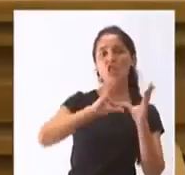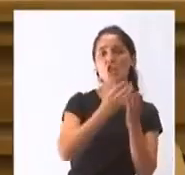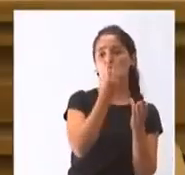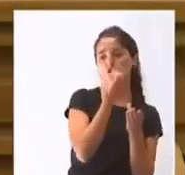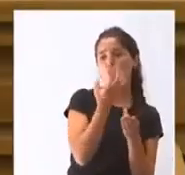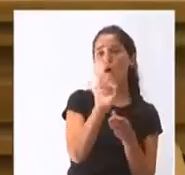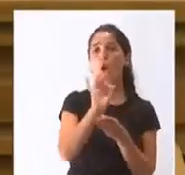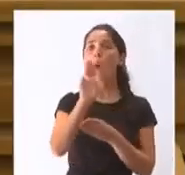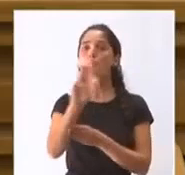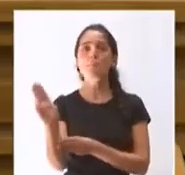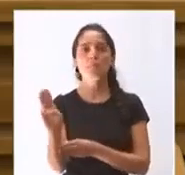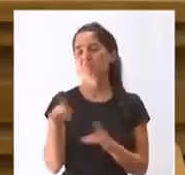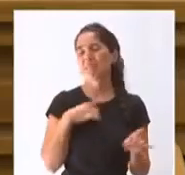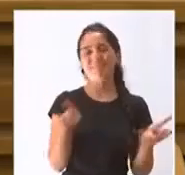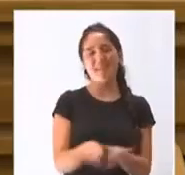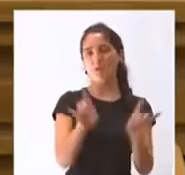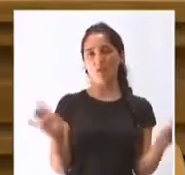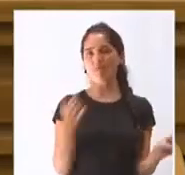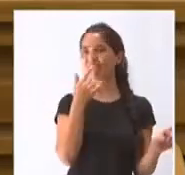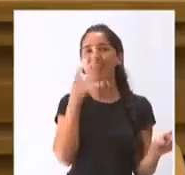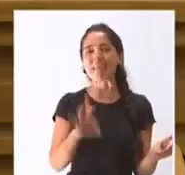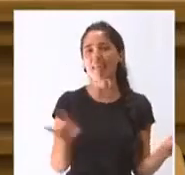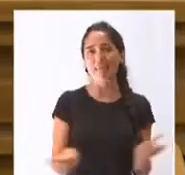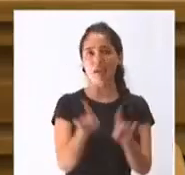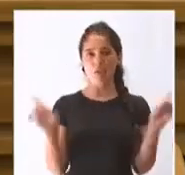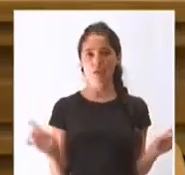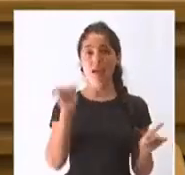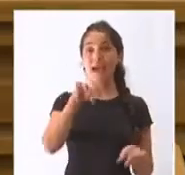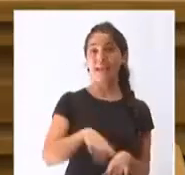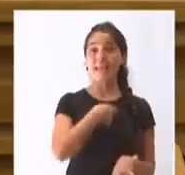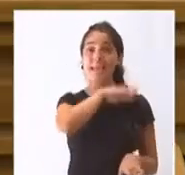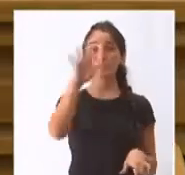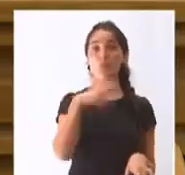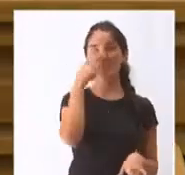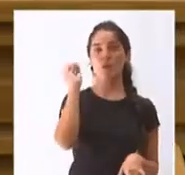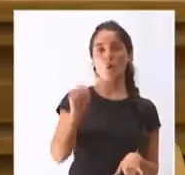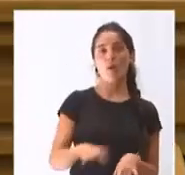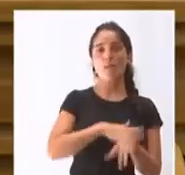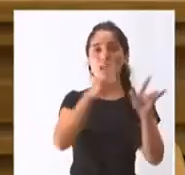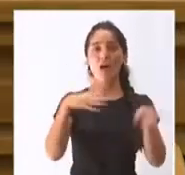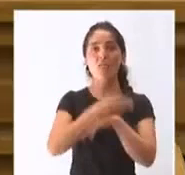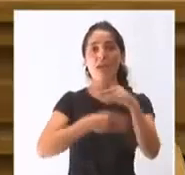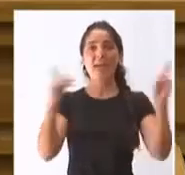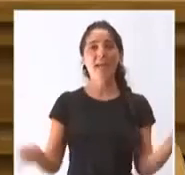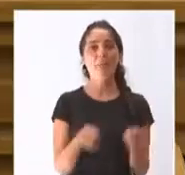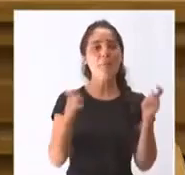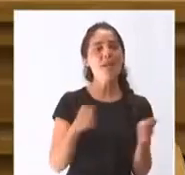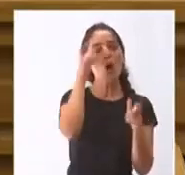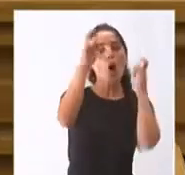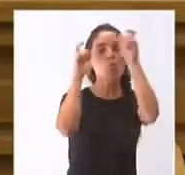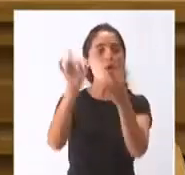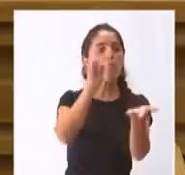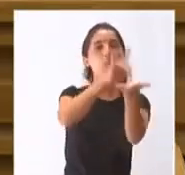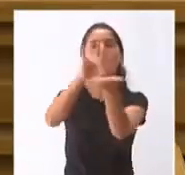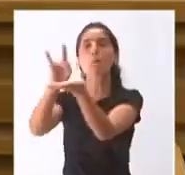autonómico aquí no vale en españa' estar haciendo campaña por los pueblos cuando se pone alguien nervioso porque gana